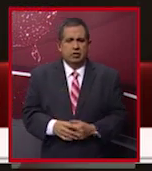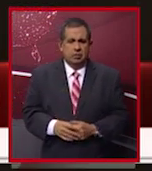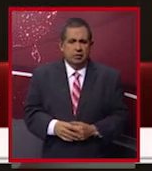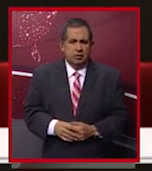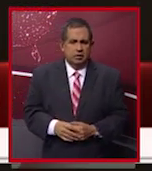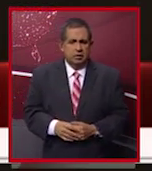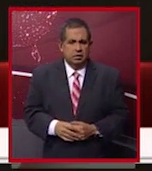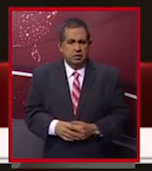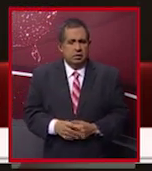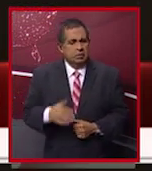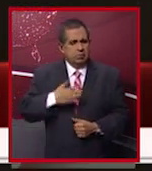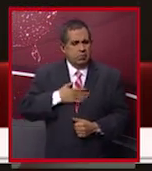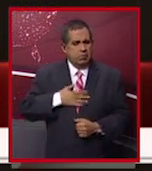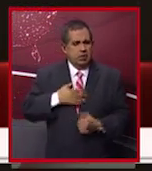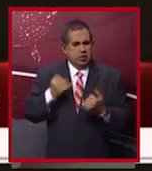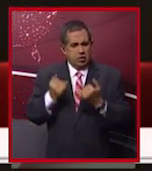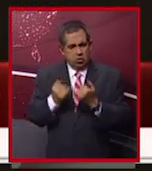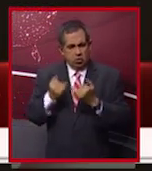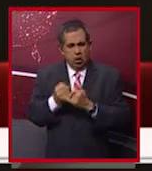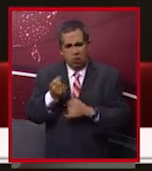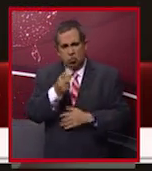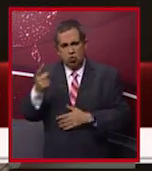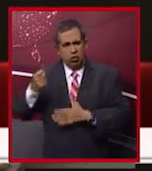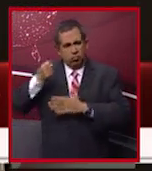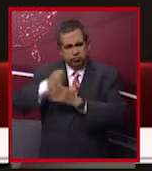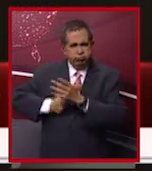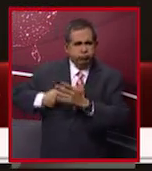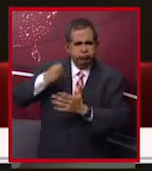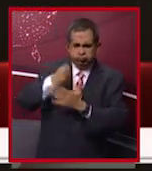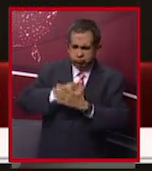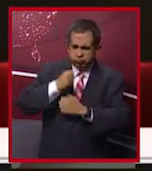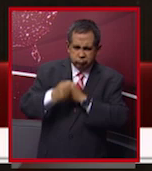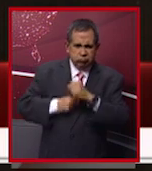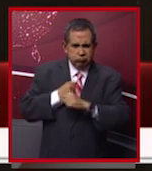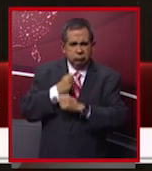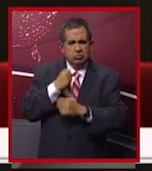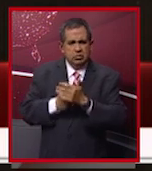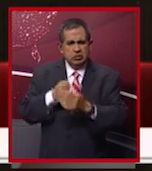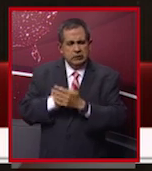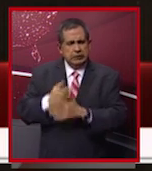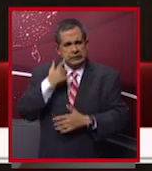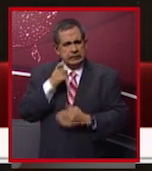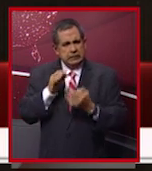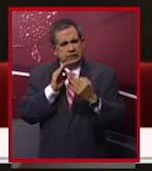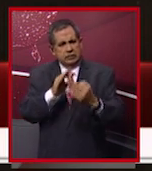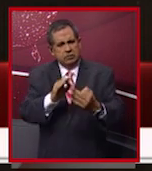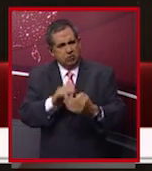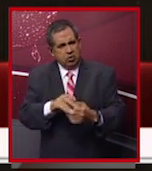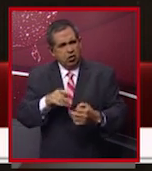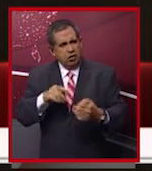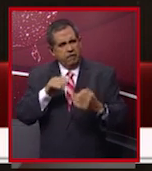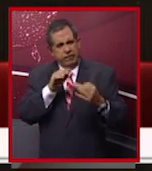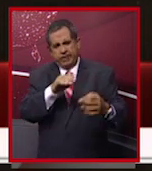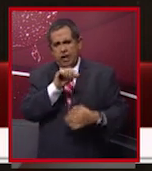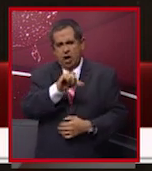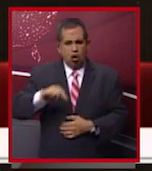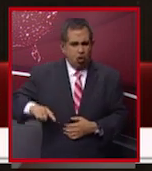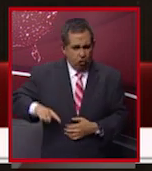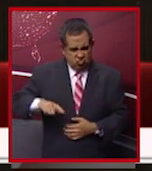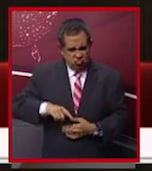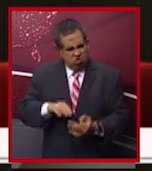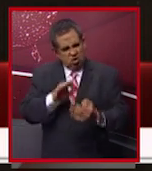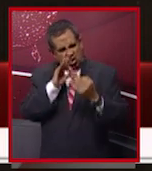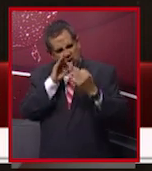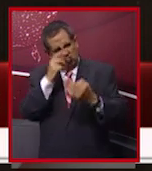En mi caso y el de muchos, somos luchadores sociales que hemos enfrentado a los gobiernos, los